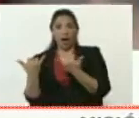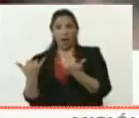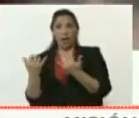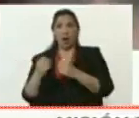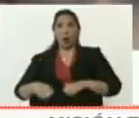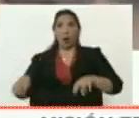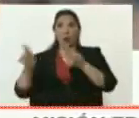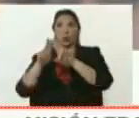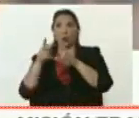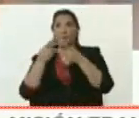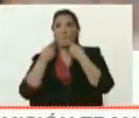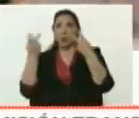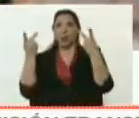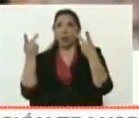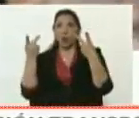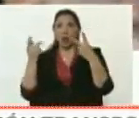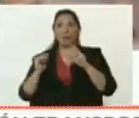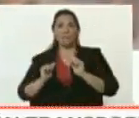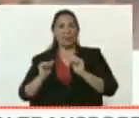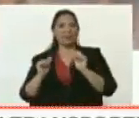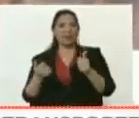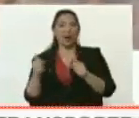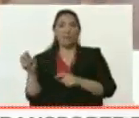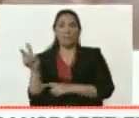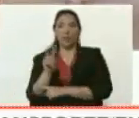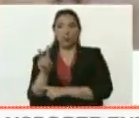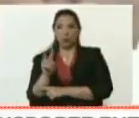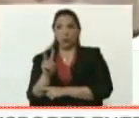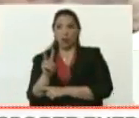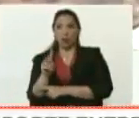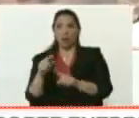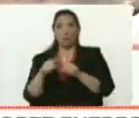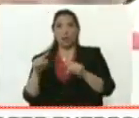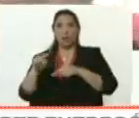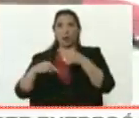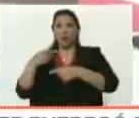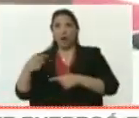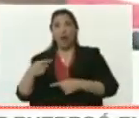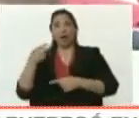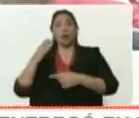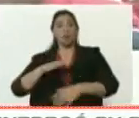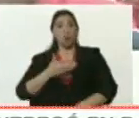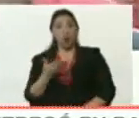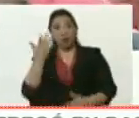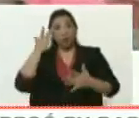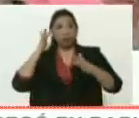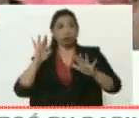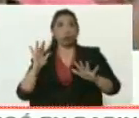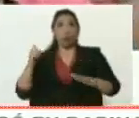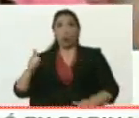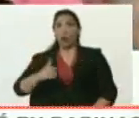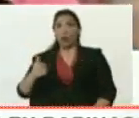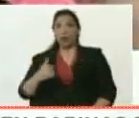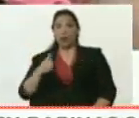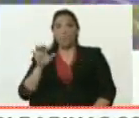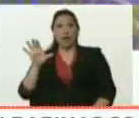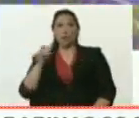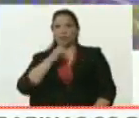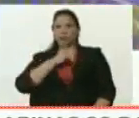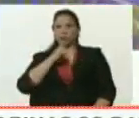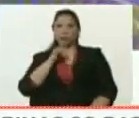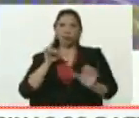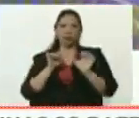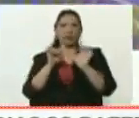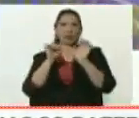Naciones Unidas. Empezaron por Venezuela, pero mañana puede ser cualquier país que se resista a seguir